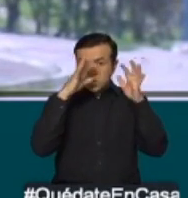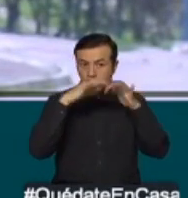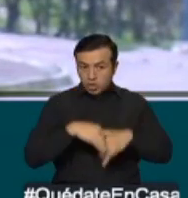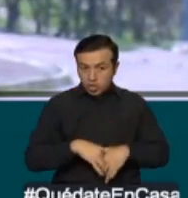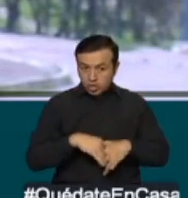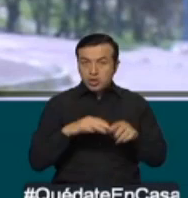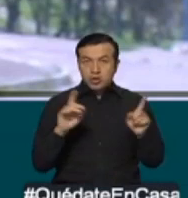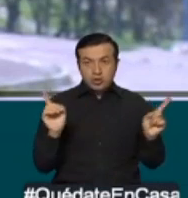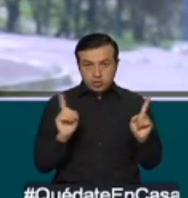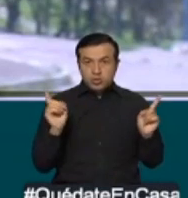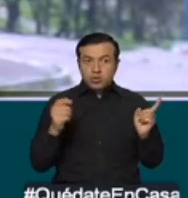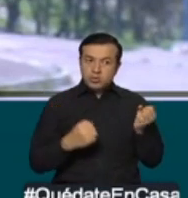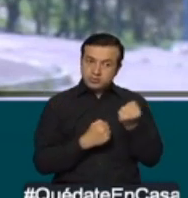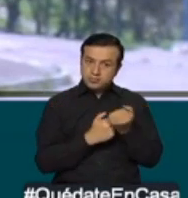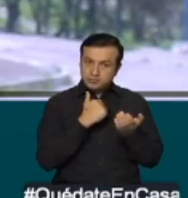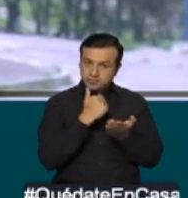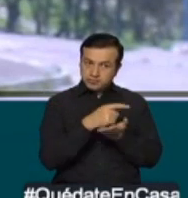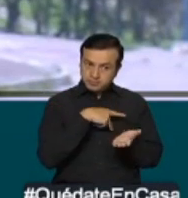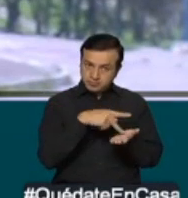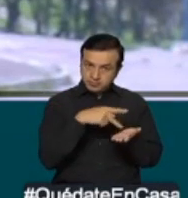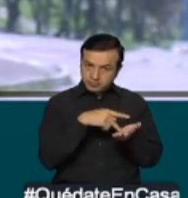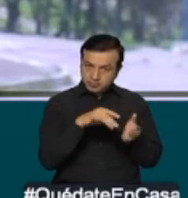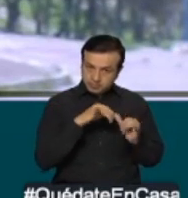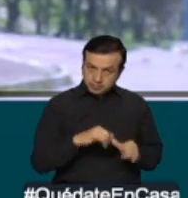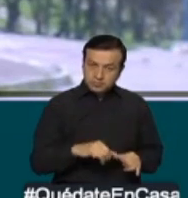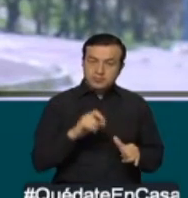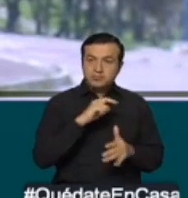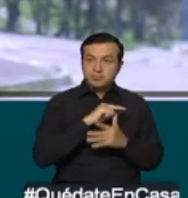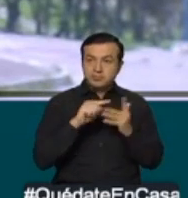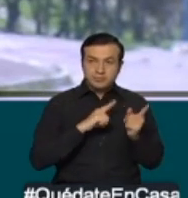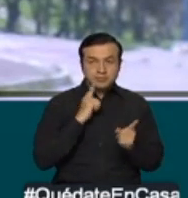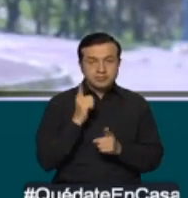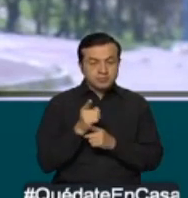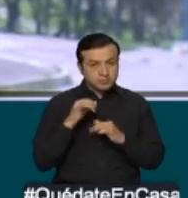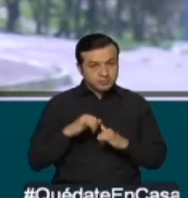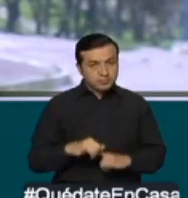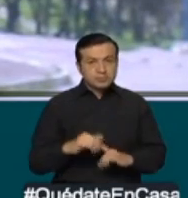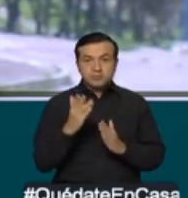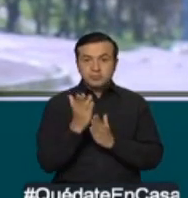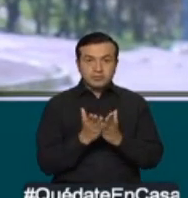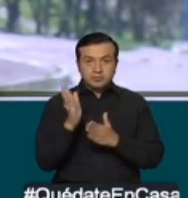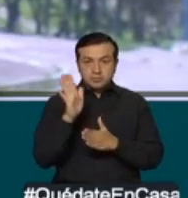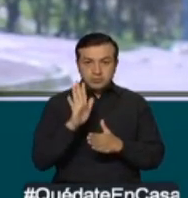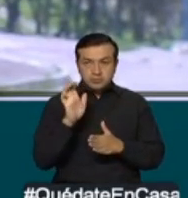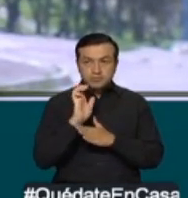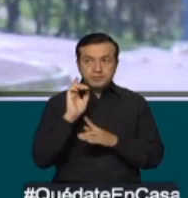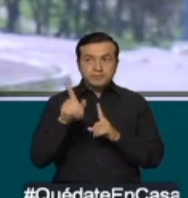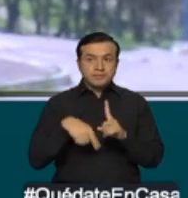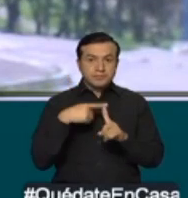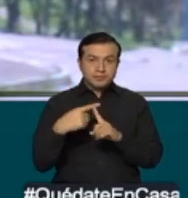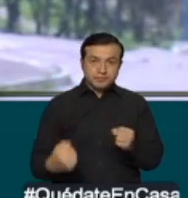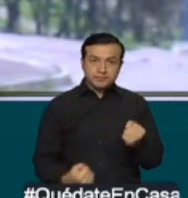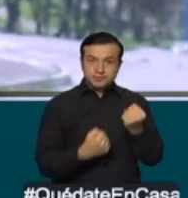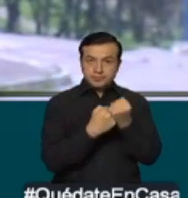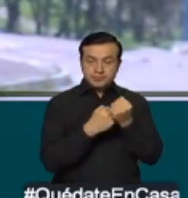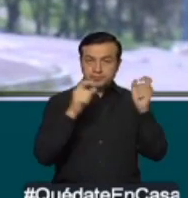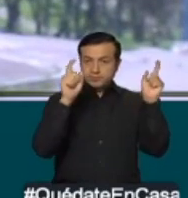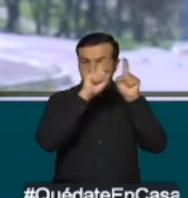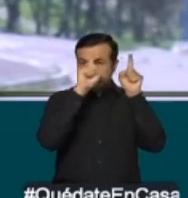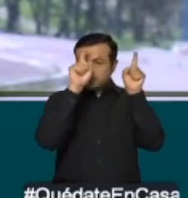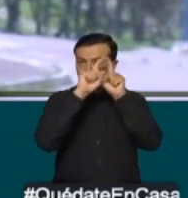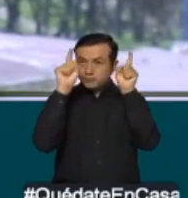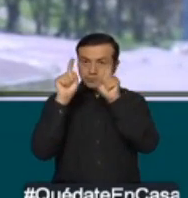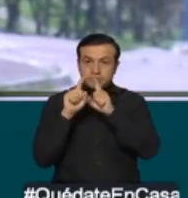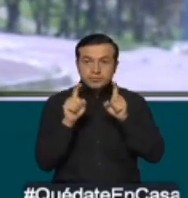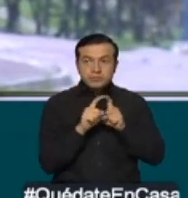a nivel también de con económico tenemos man tenemos que mantener el servicio a los ecuatorianos pero también tenemos que apoyar para que las empresas no